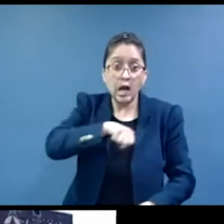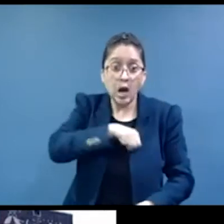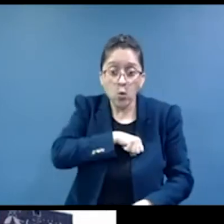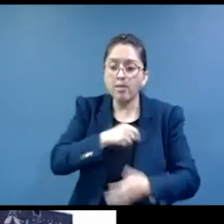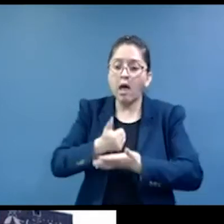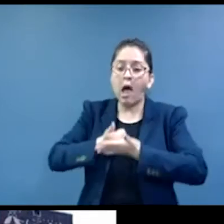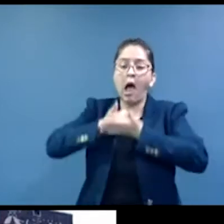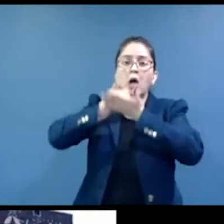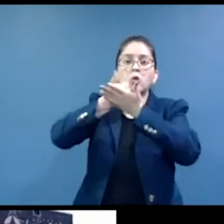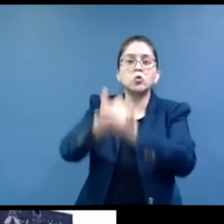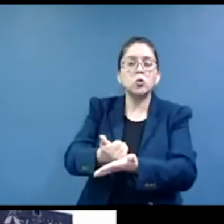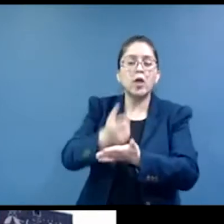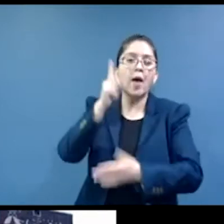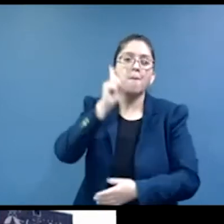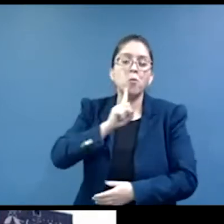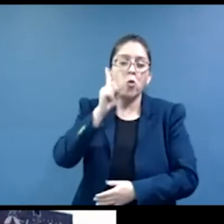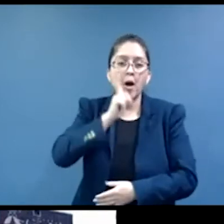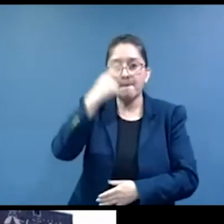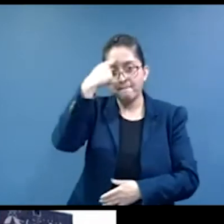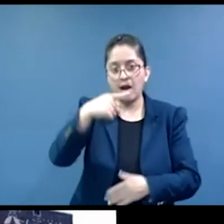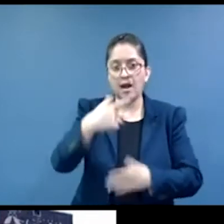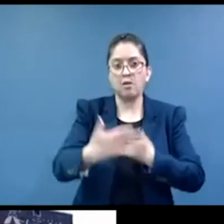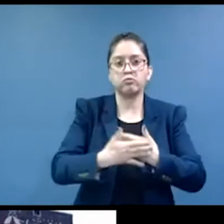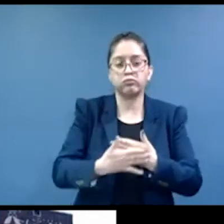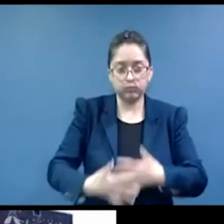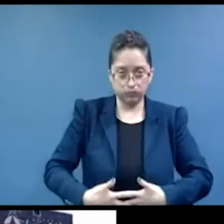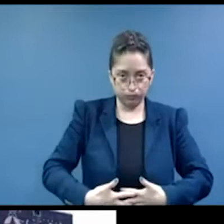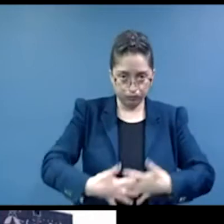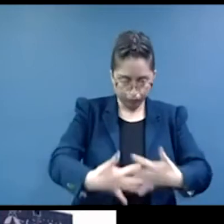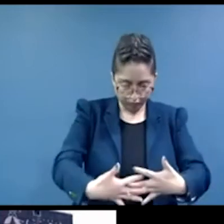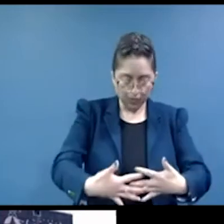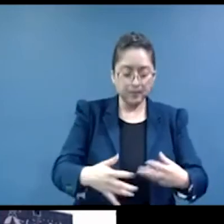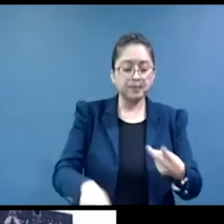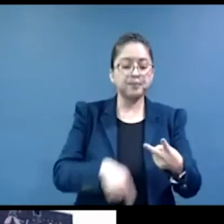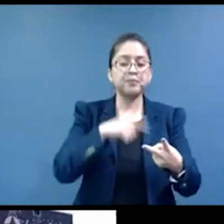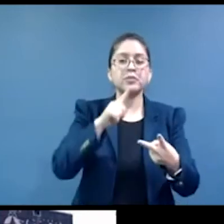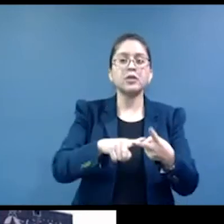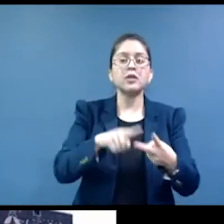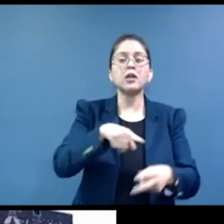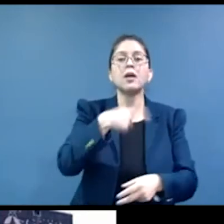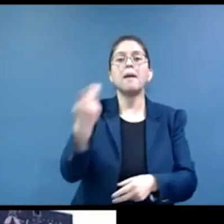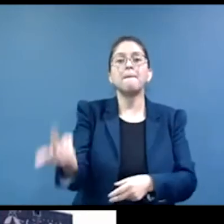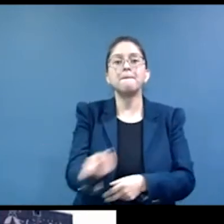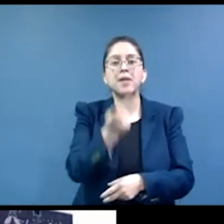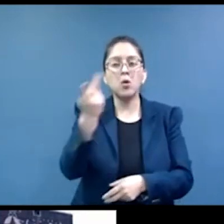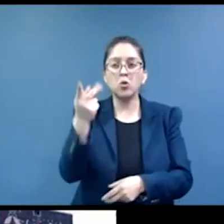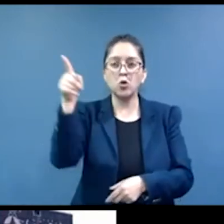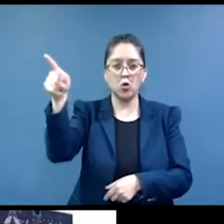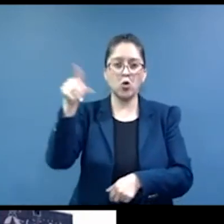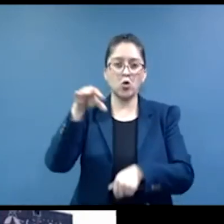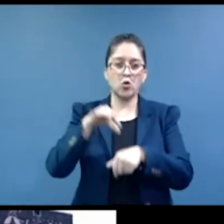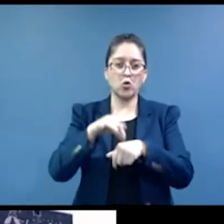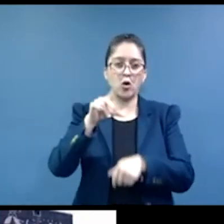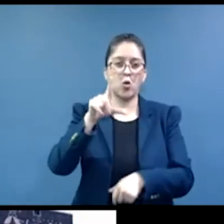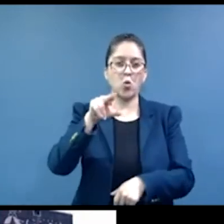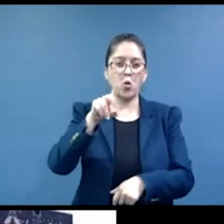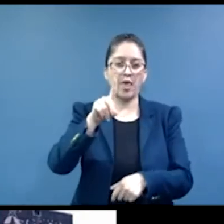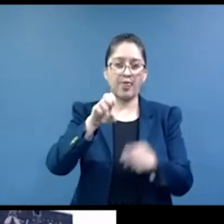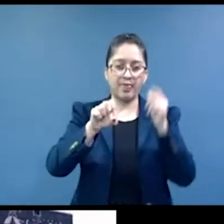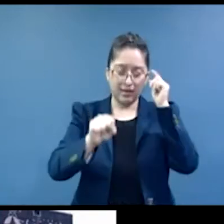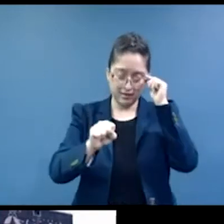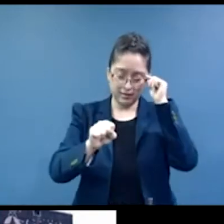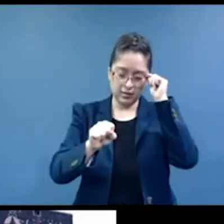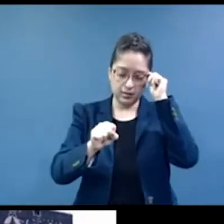este sentido quisiera conectar con la siguiente pregunta que le hago a la doctora Lourdes, un poco, ¿cuál considera usted que son los